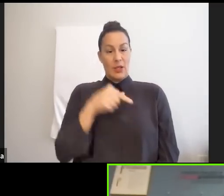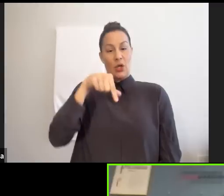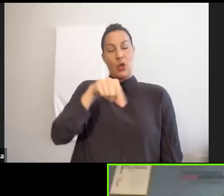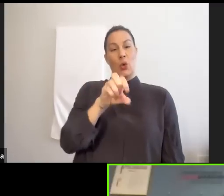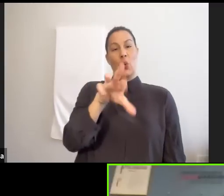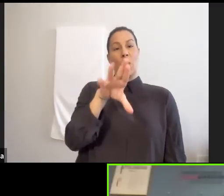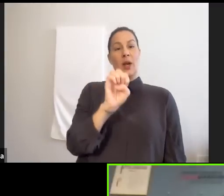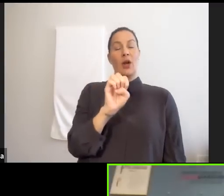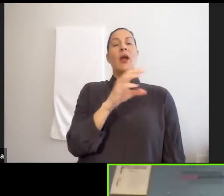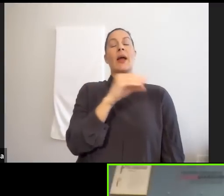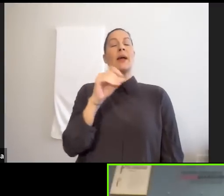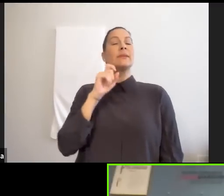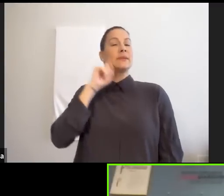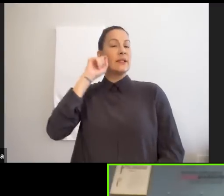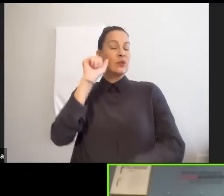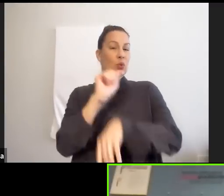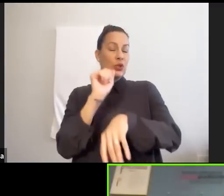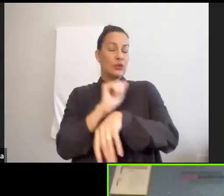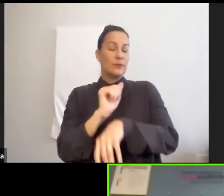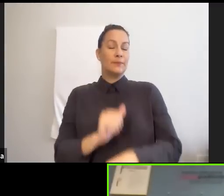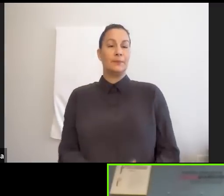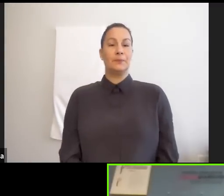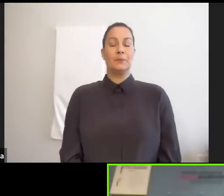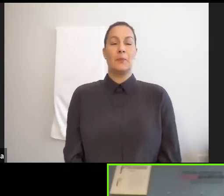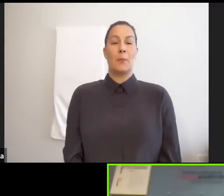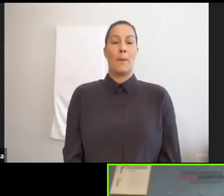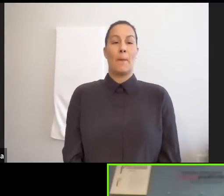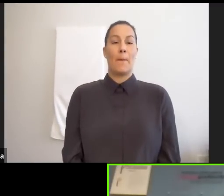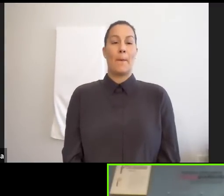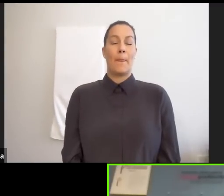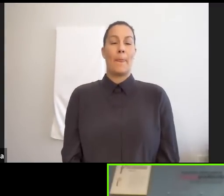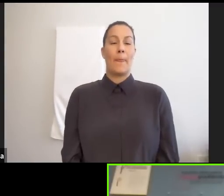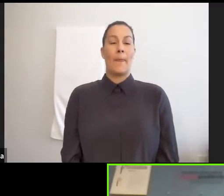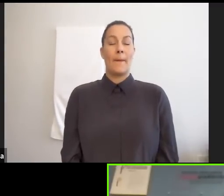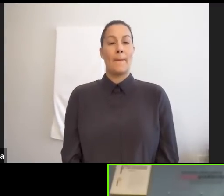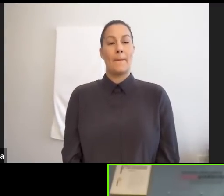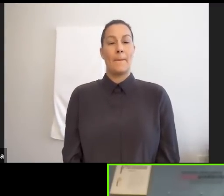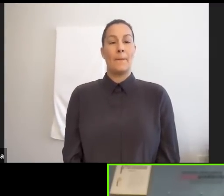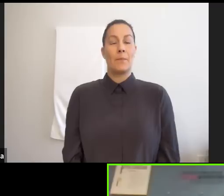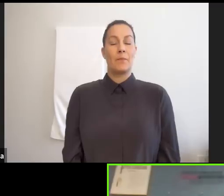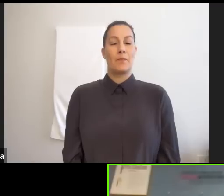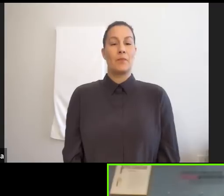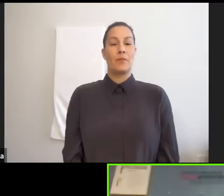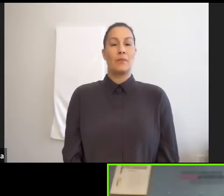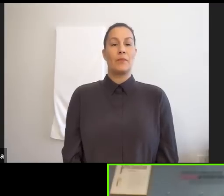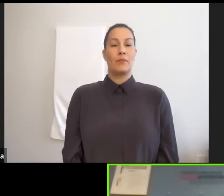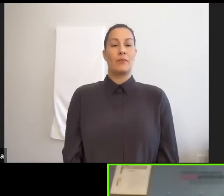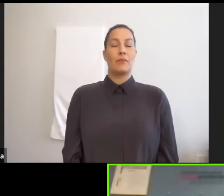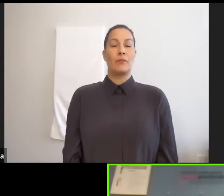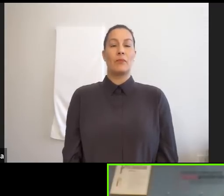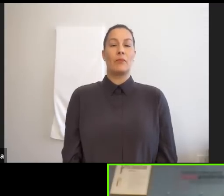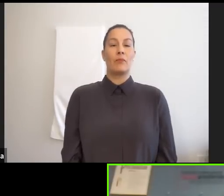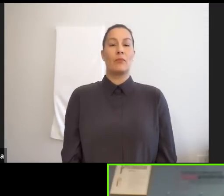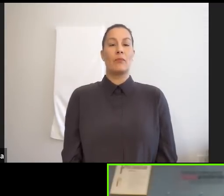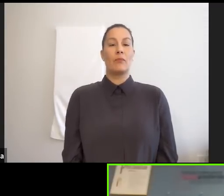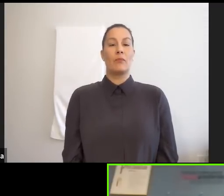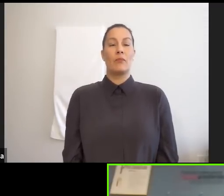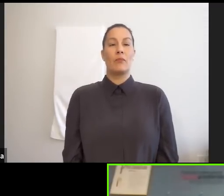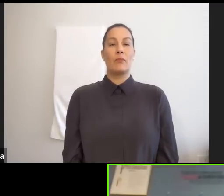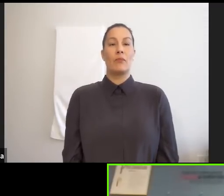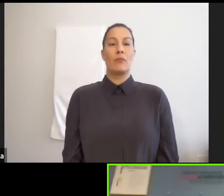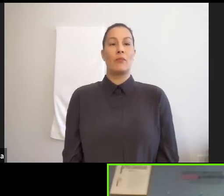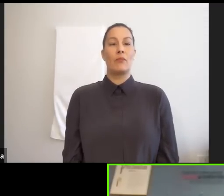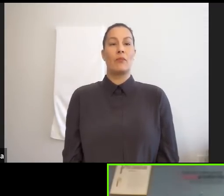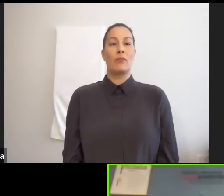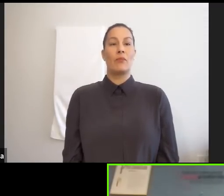trabajadoras sexuales no podemos seguir siendo olvidadas por el Estado, ni por el gobierno, ni por todos estos políticos